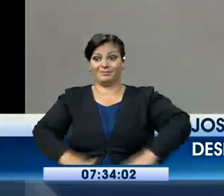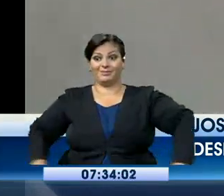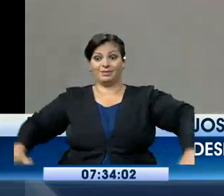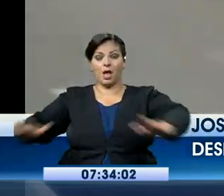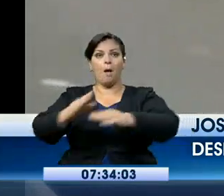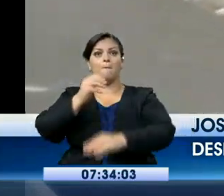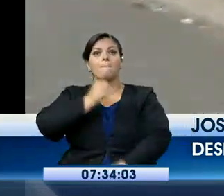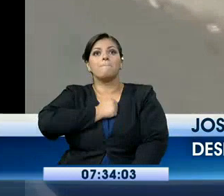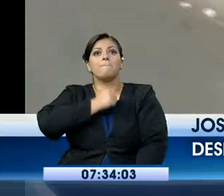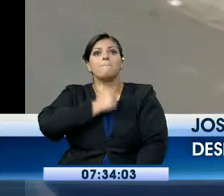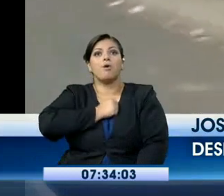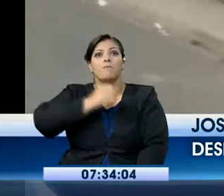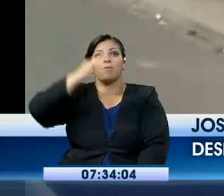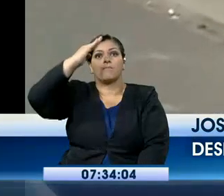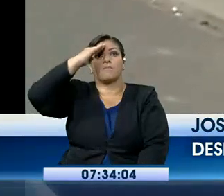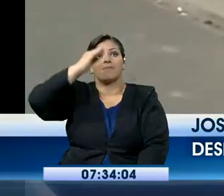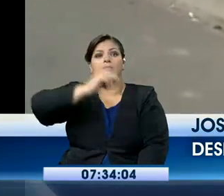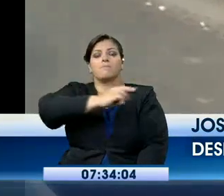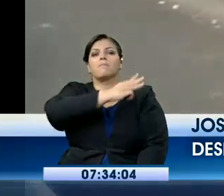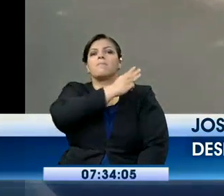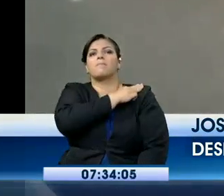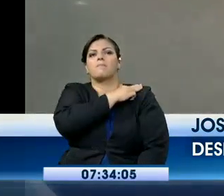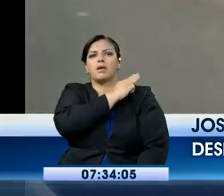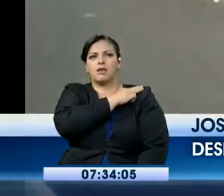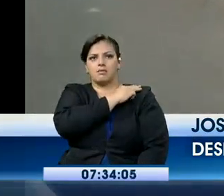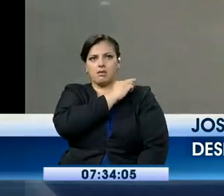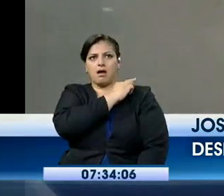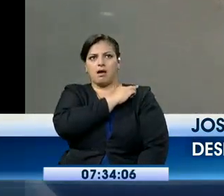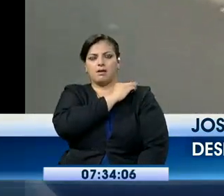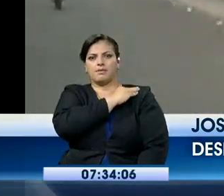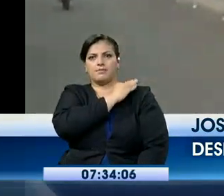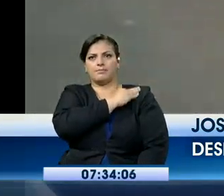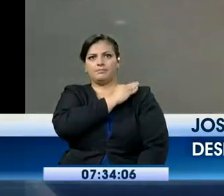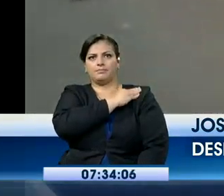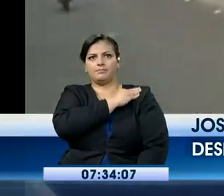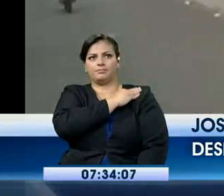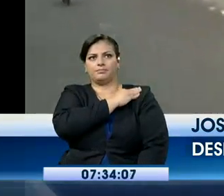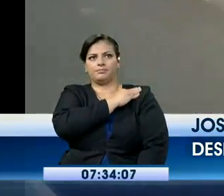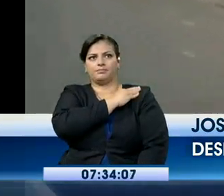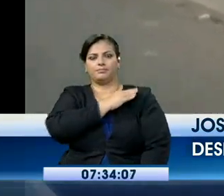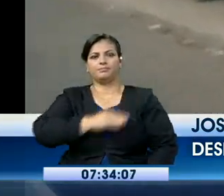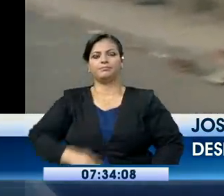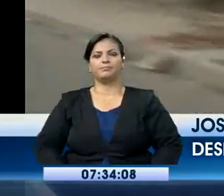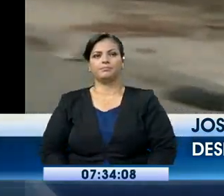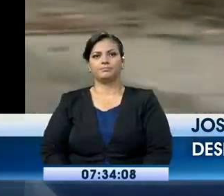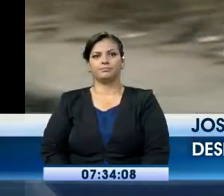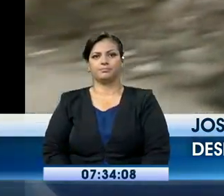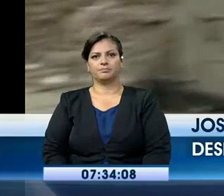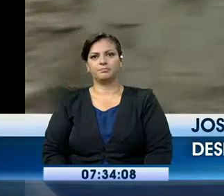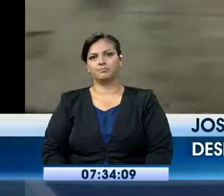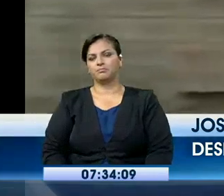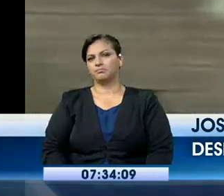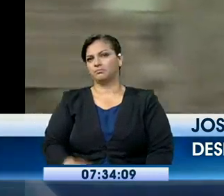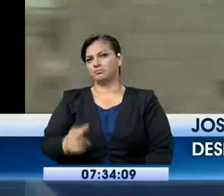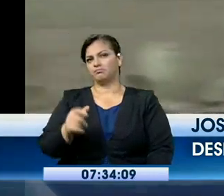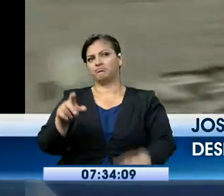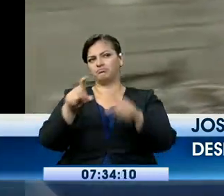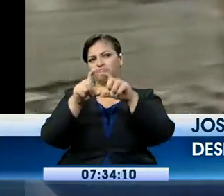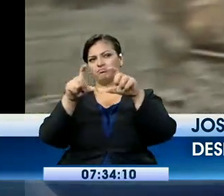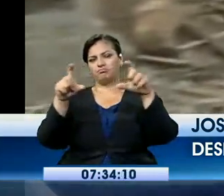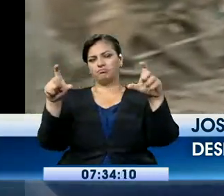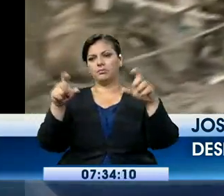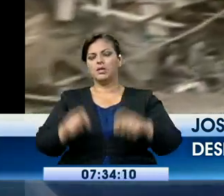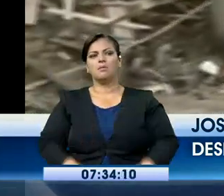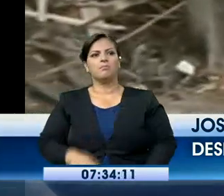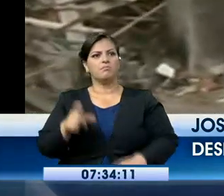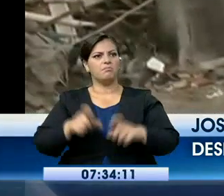particulares, aparentemente pertenecerían a alguna empresa estos terrenos, y teníamos conocimiento, de acuerdo